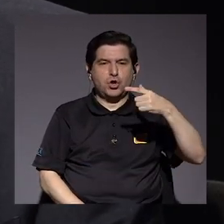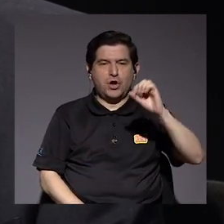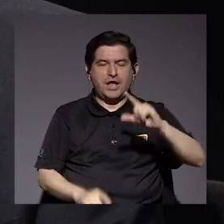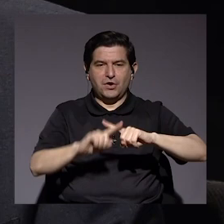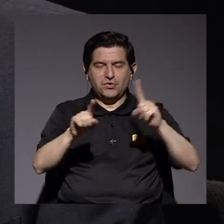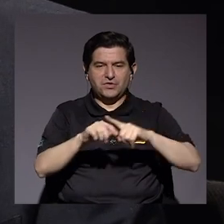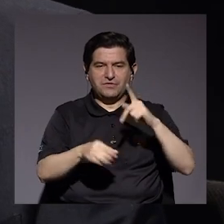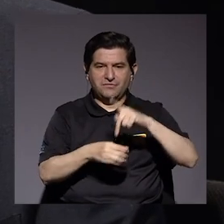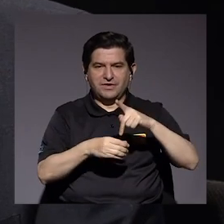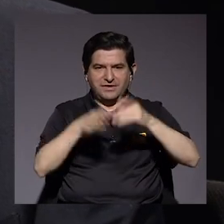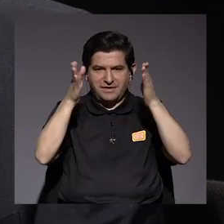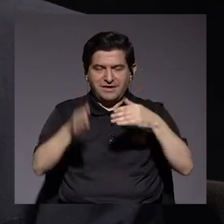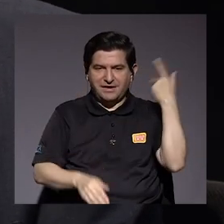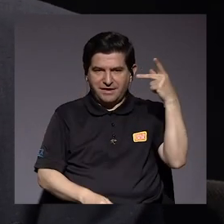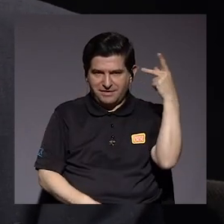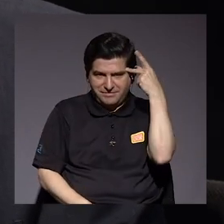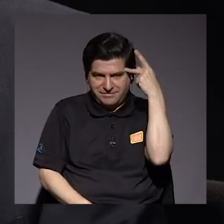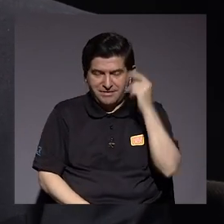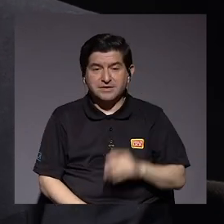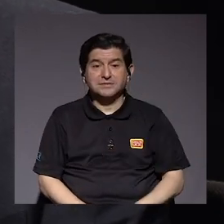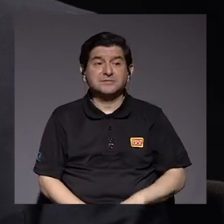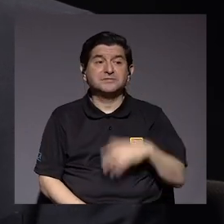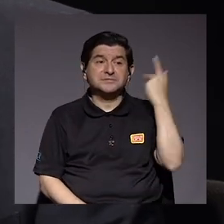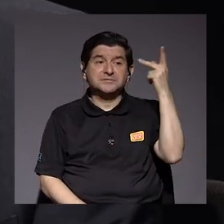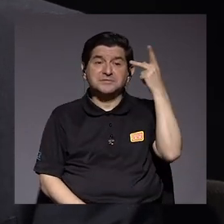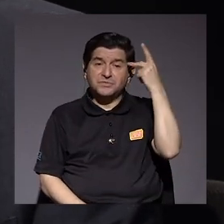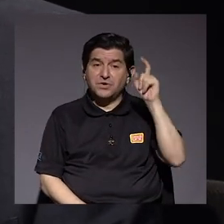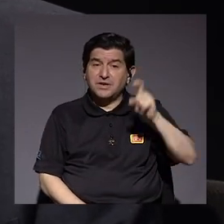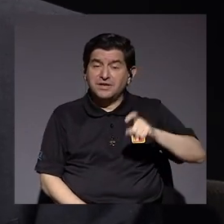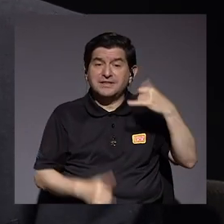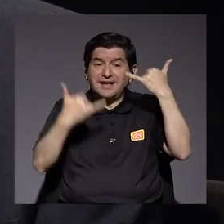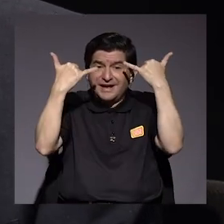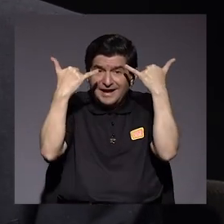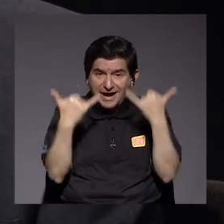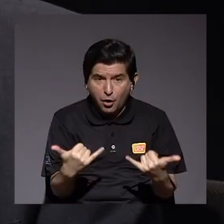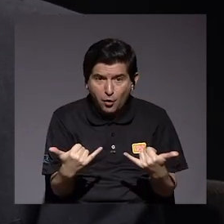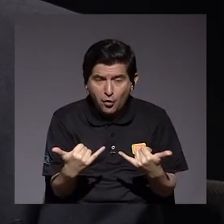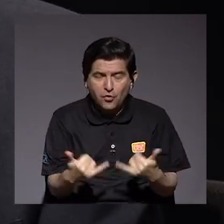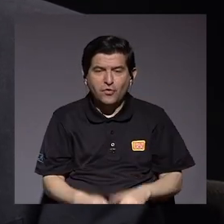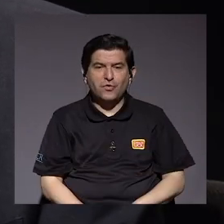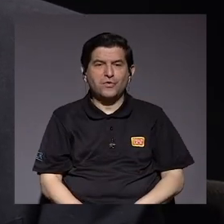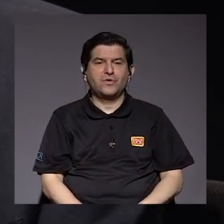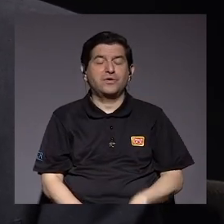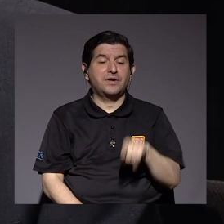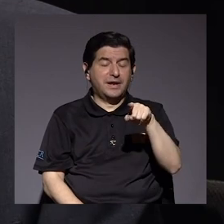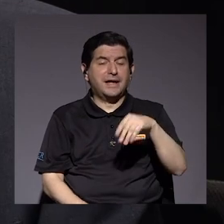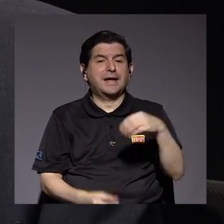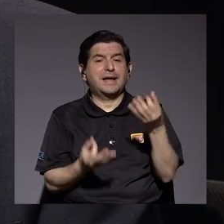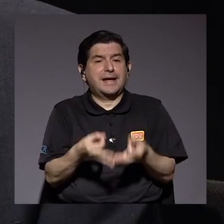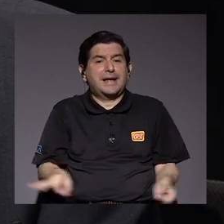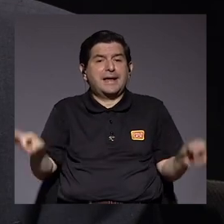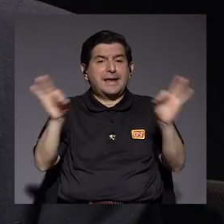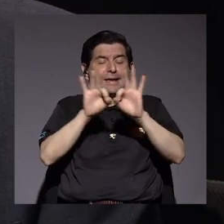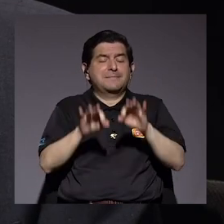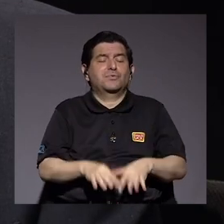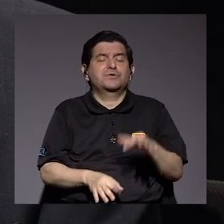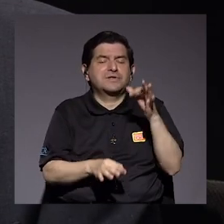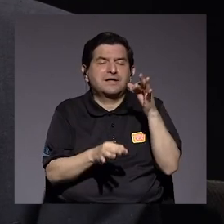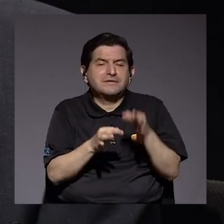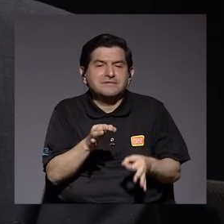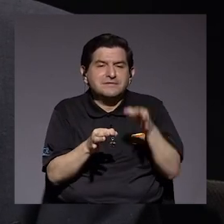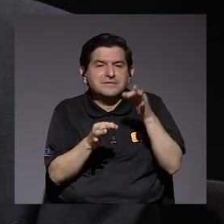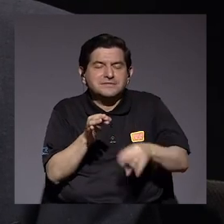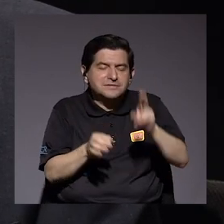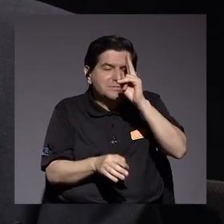políticos y por eso digo la política necesita hoy una dosis importante de